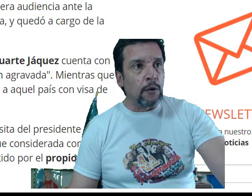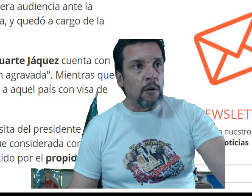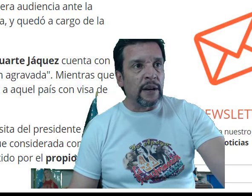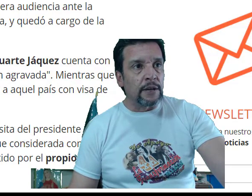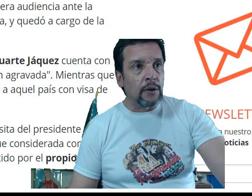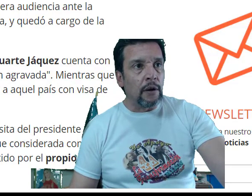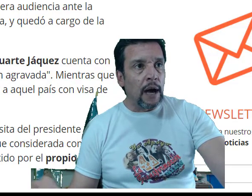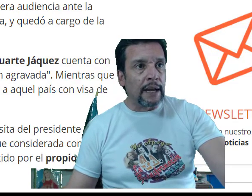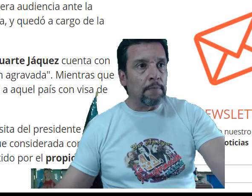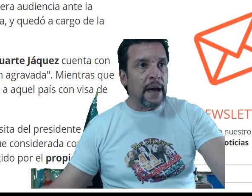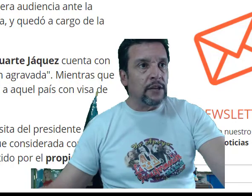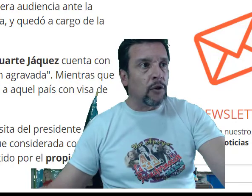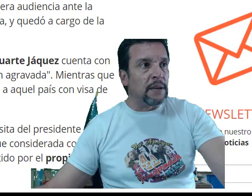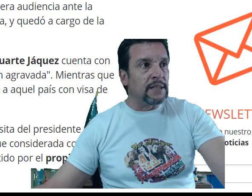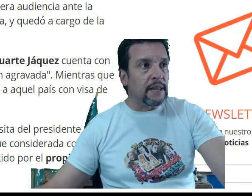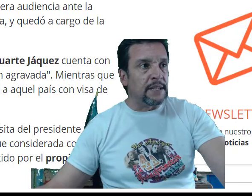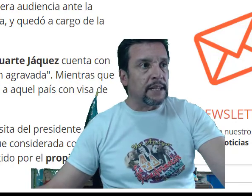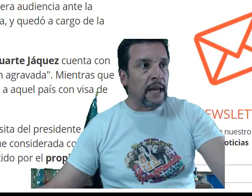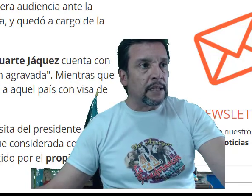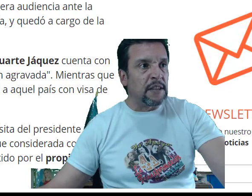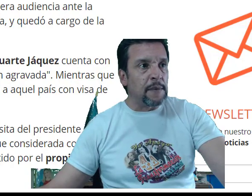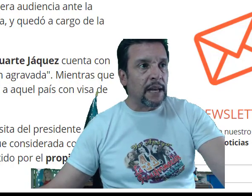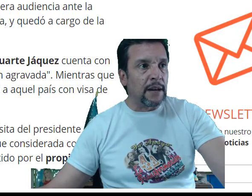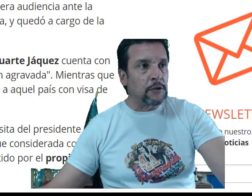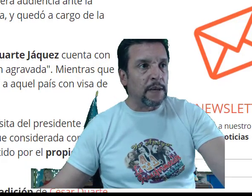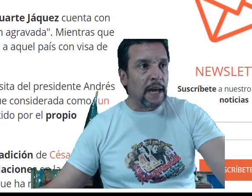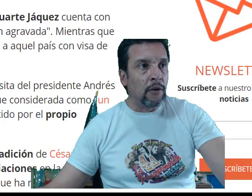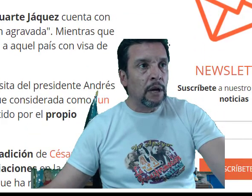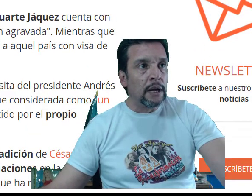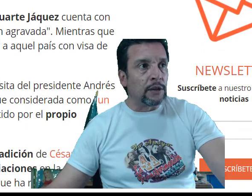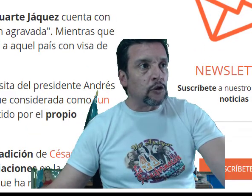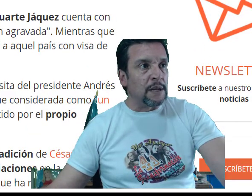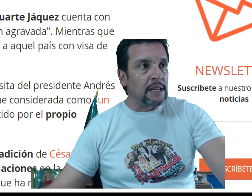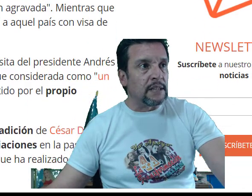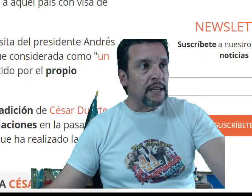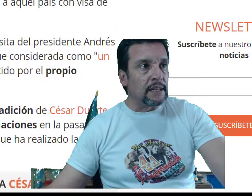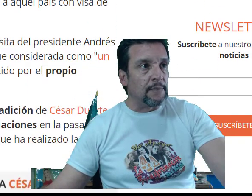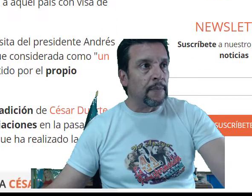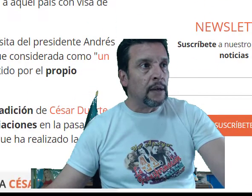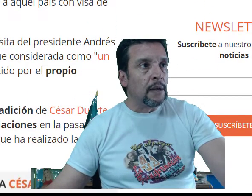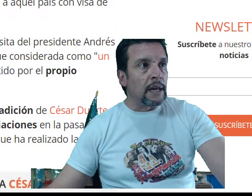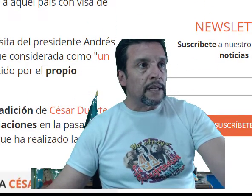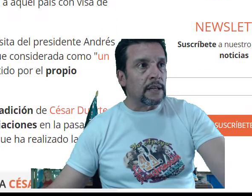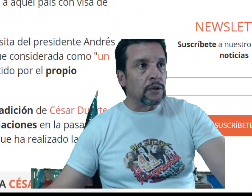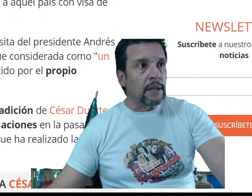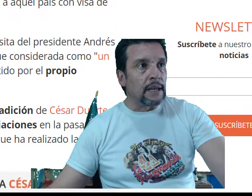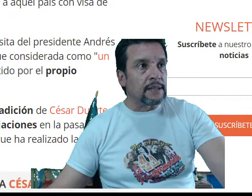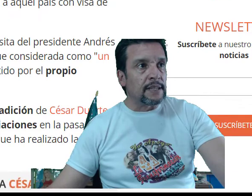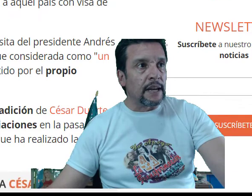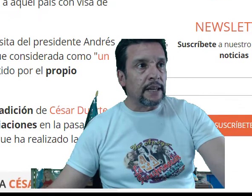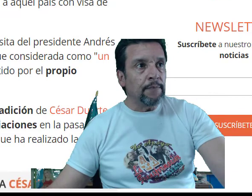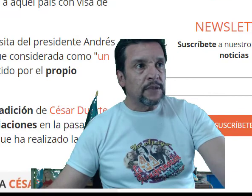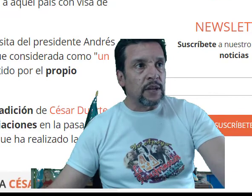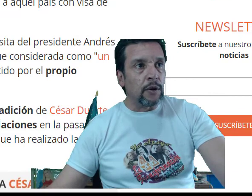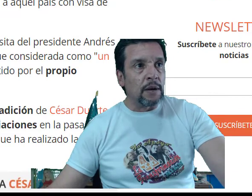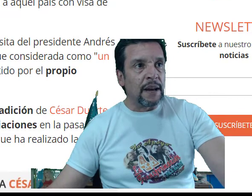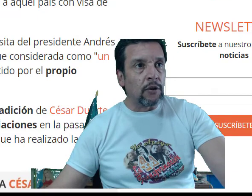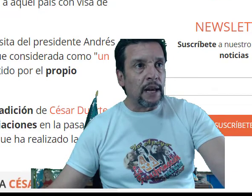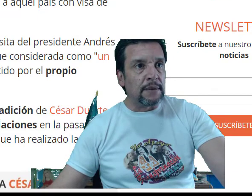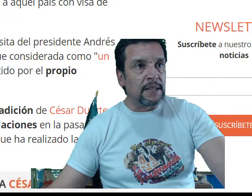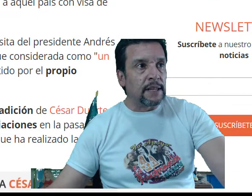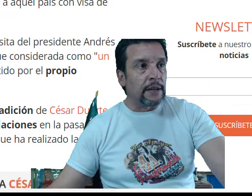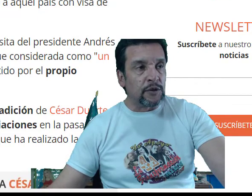de Chihuahua ingresó a aquel país con visa de visitante misma que había expirado en 2017. La detención de César D. se dio